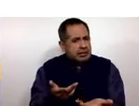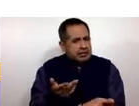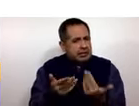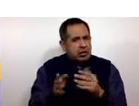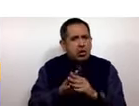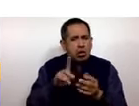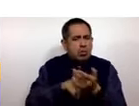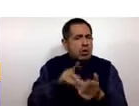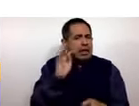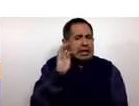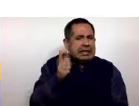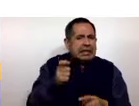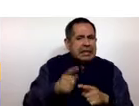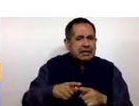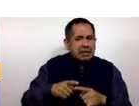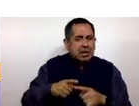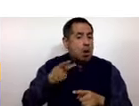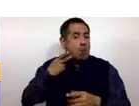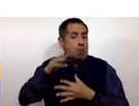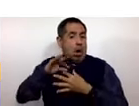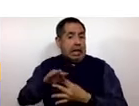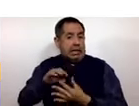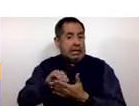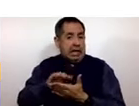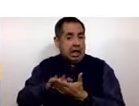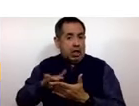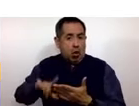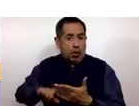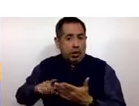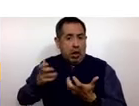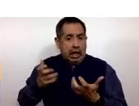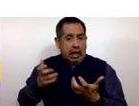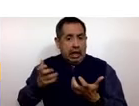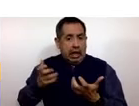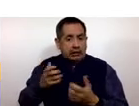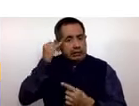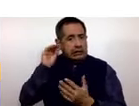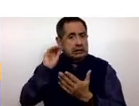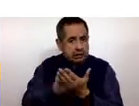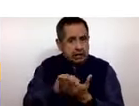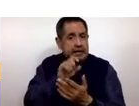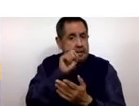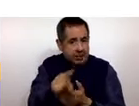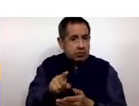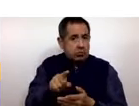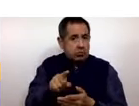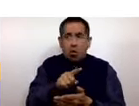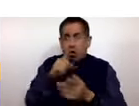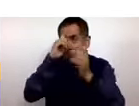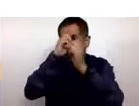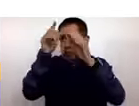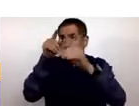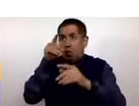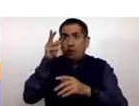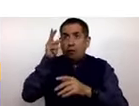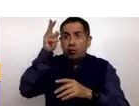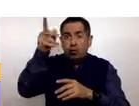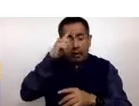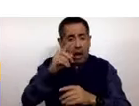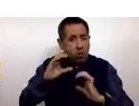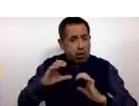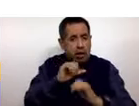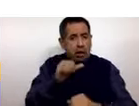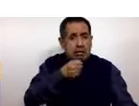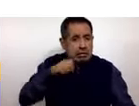Tendría que, como política pública, también establecerse ese tipo de visión hacia los adultos